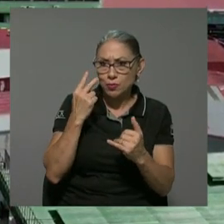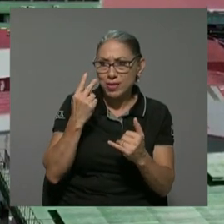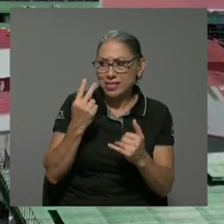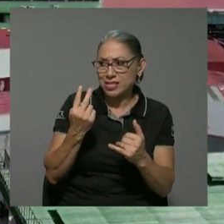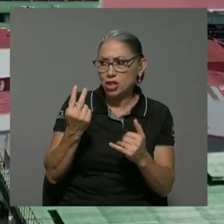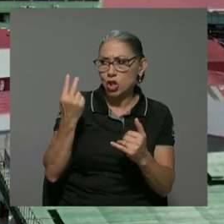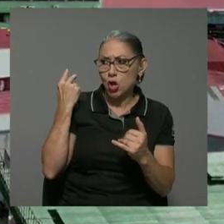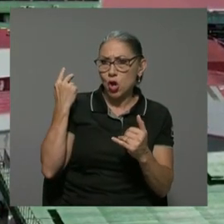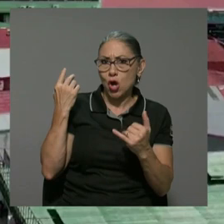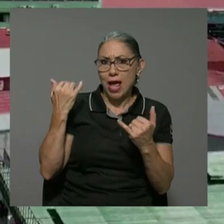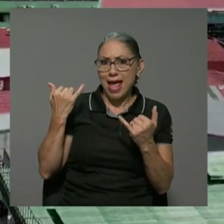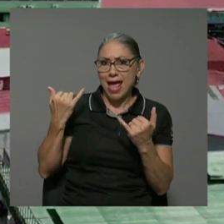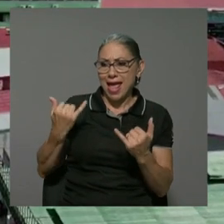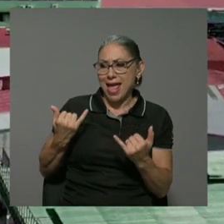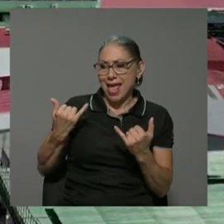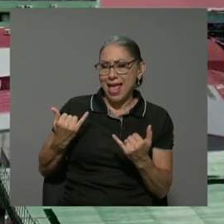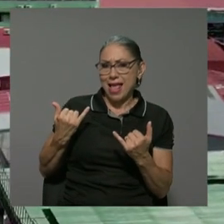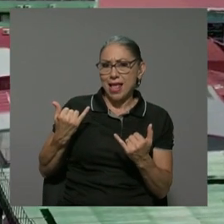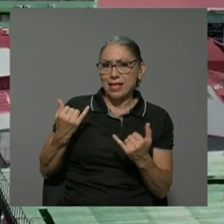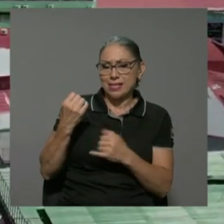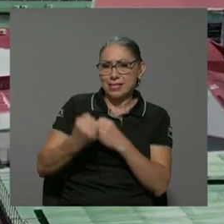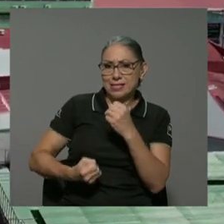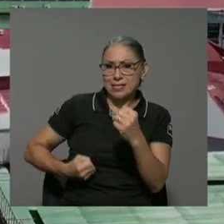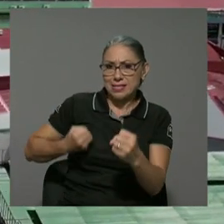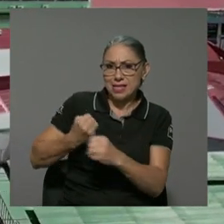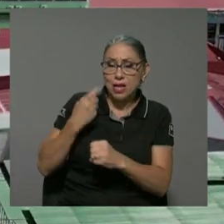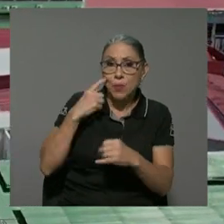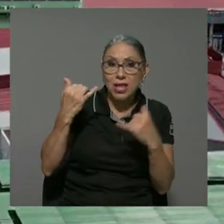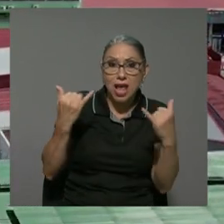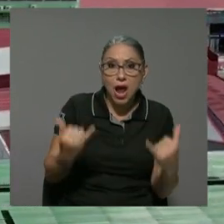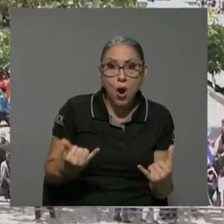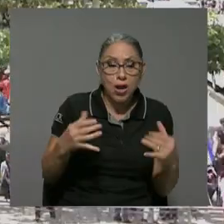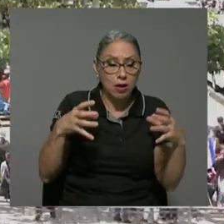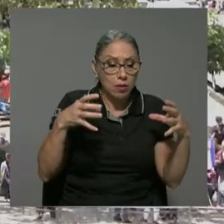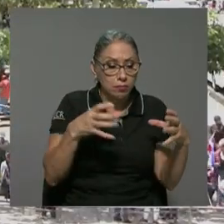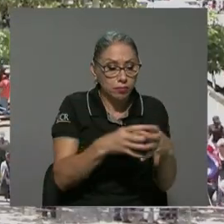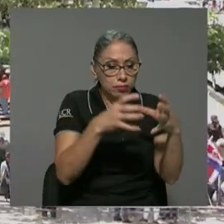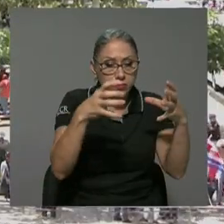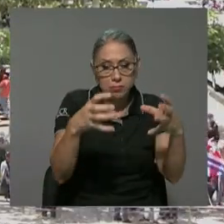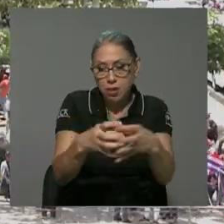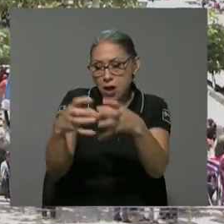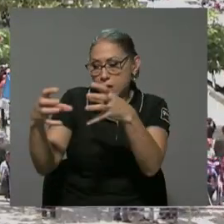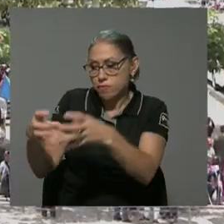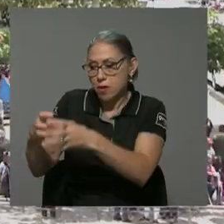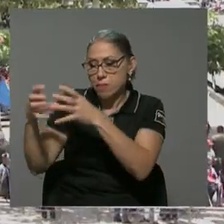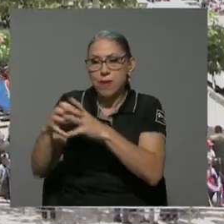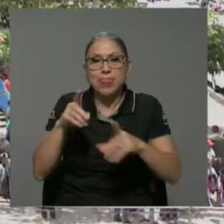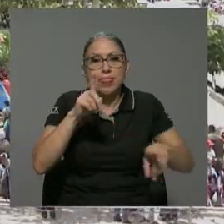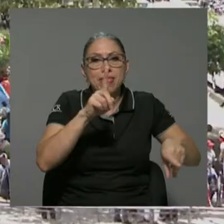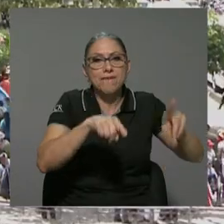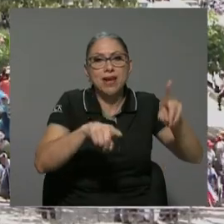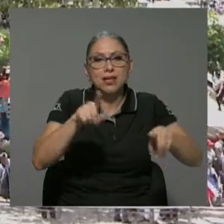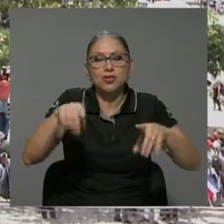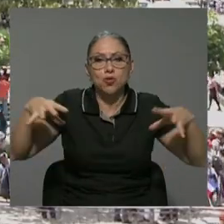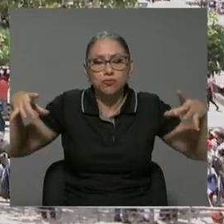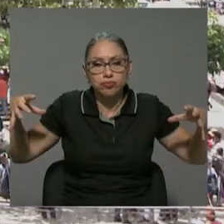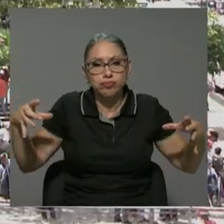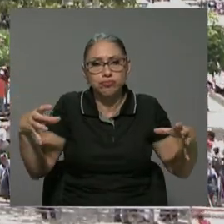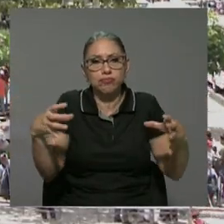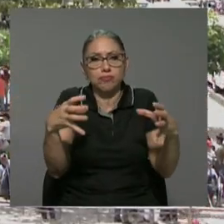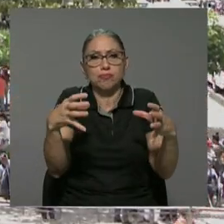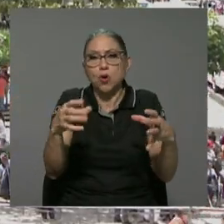¿verdad? Porque es un movimiento estudiantil mucho más diverso en cuanto a, por ejemplo, la participación, algo que mencionas muy importante,